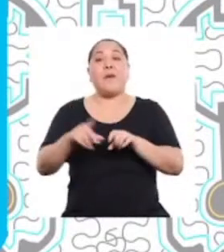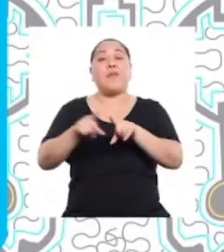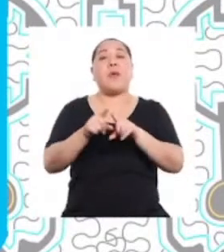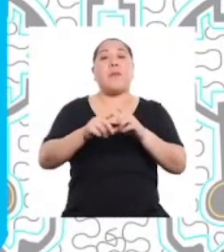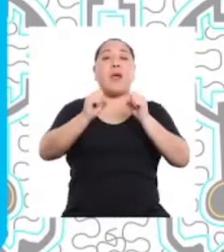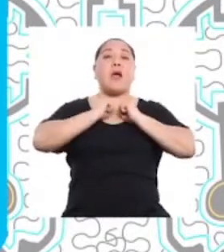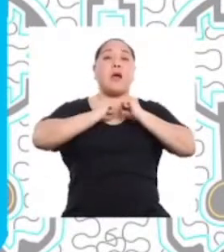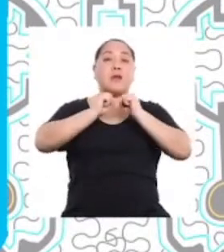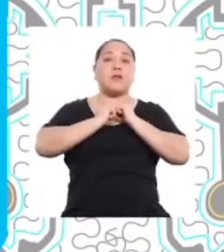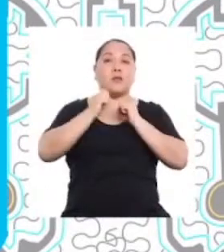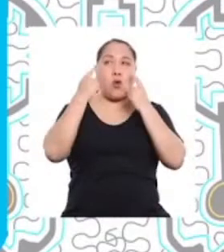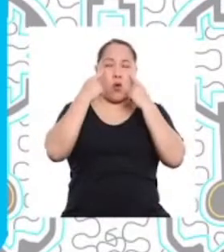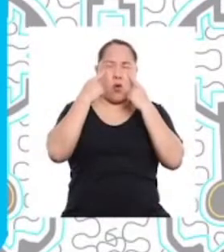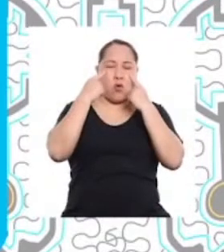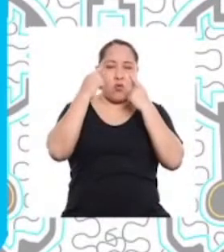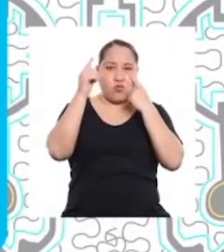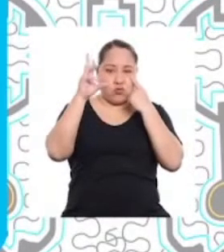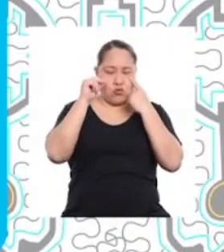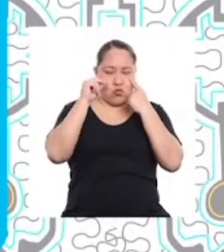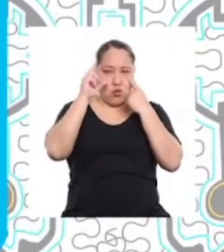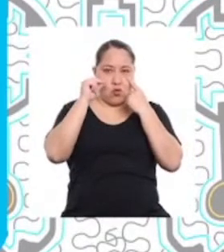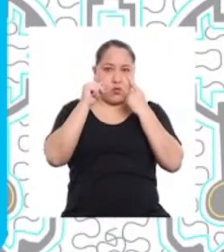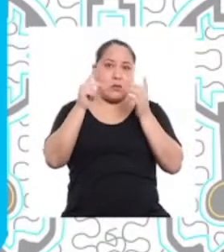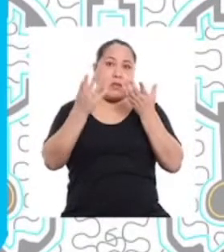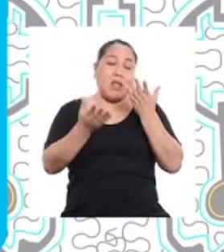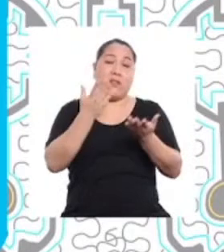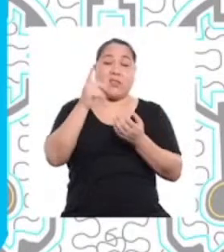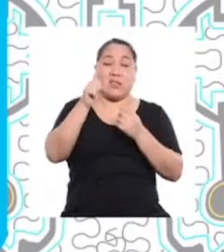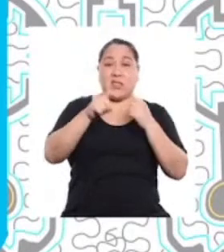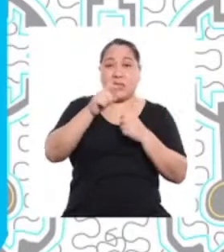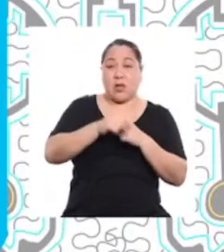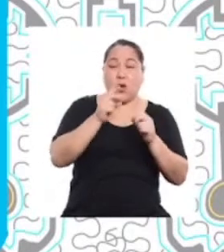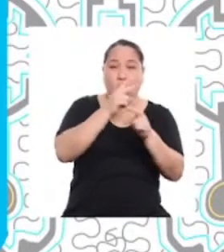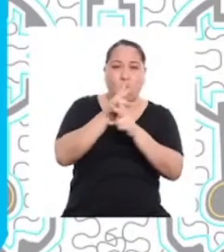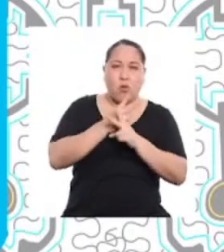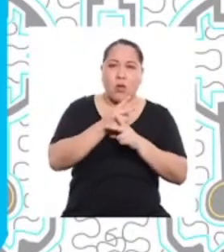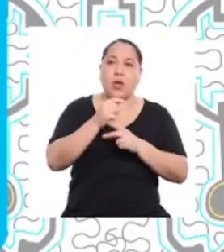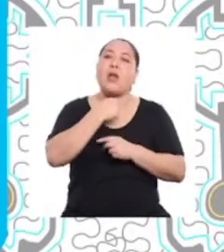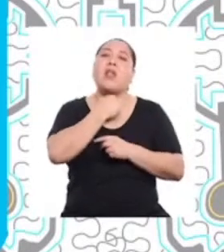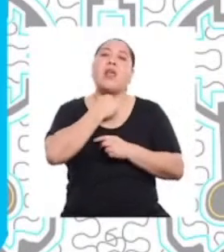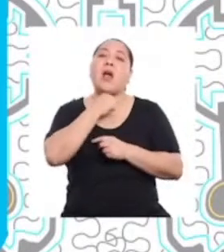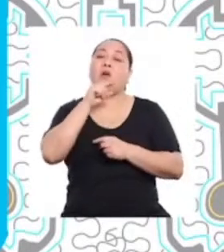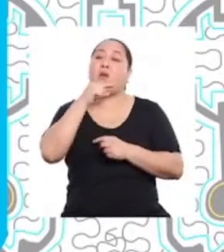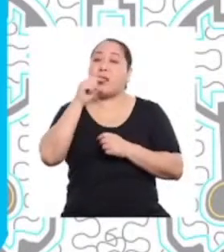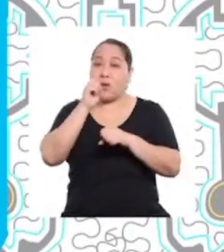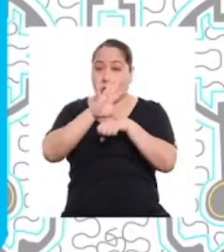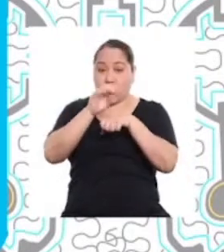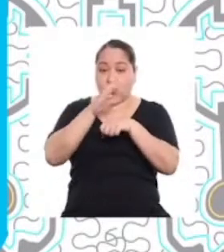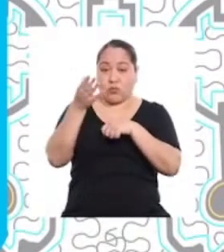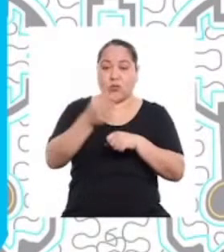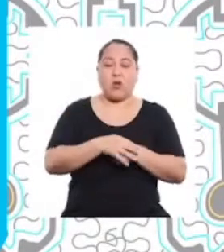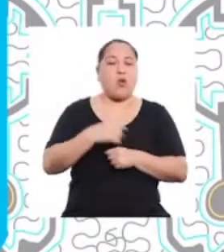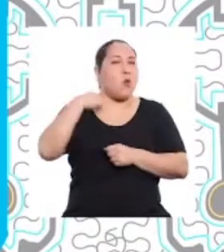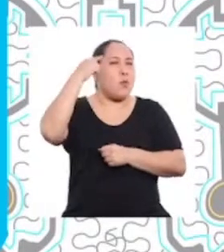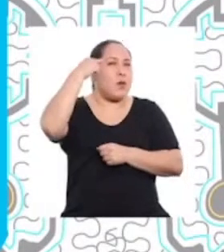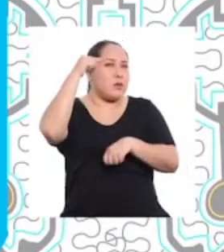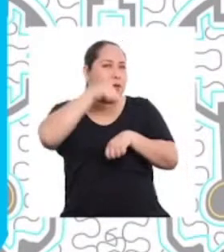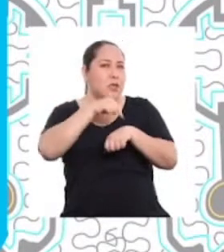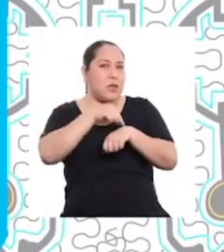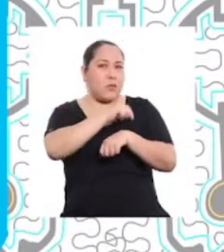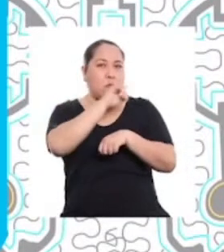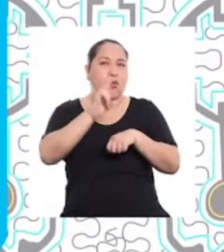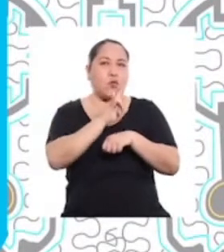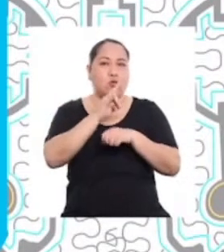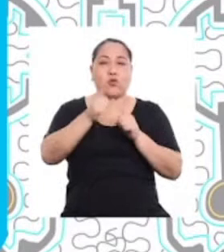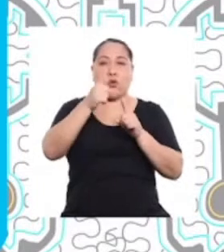y también hacer ejercicios con los ojos. Quizá necesite algún cuidado que el oculista le pueda aconsejar. Yo creo que el tiempo